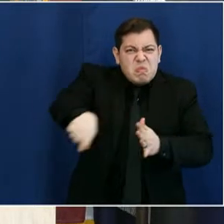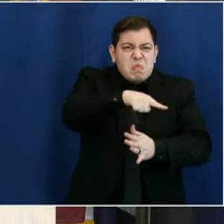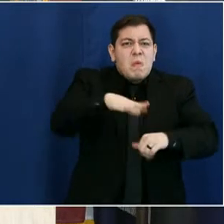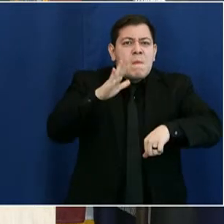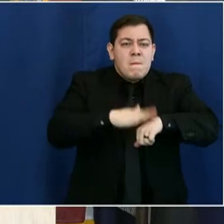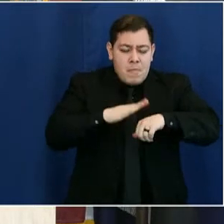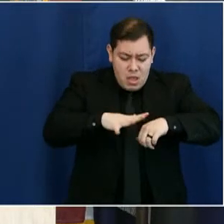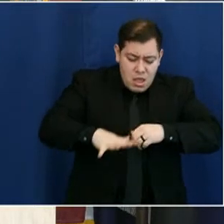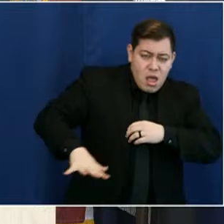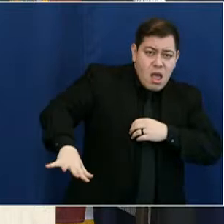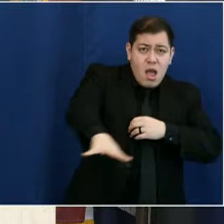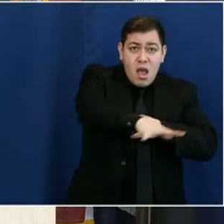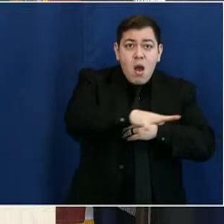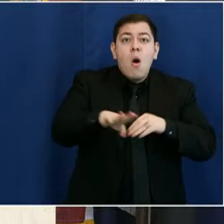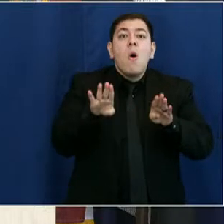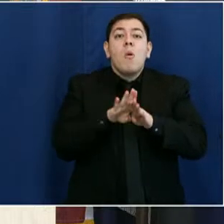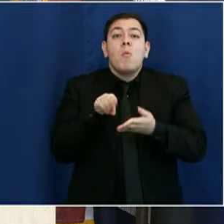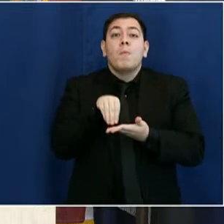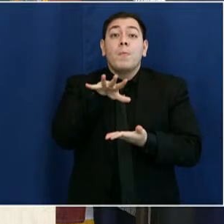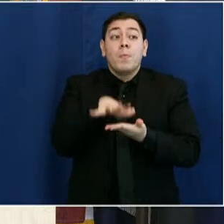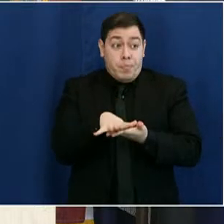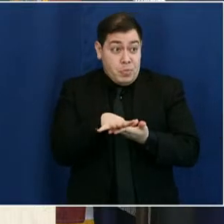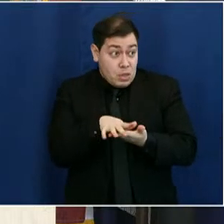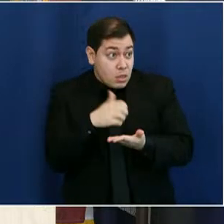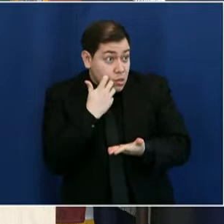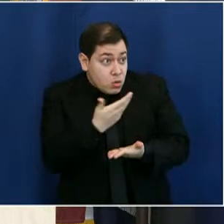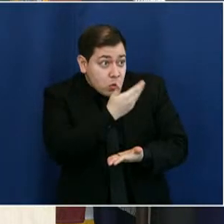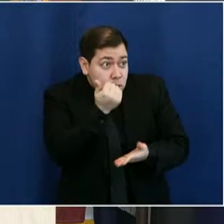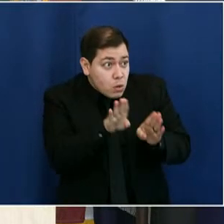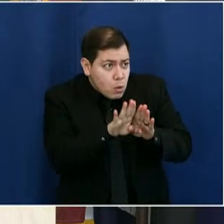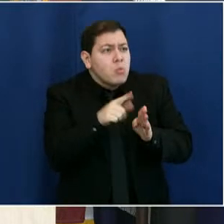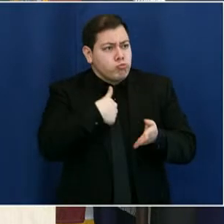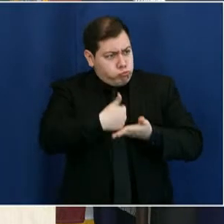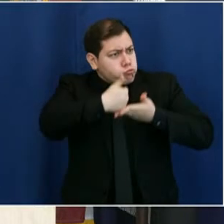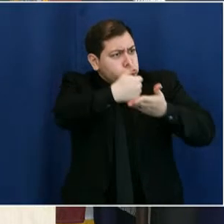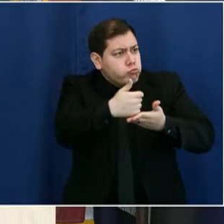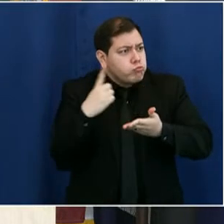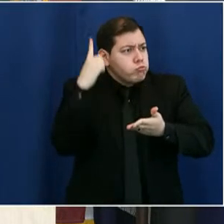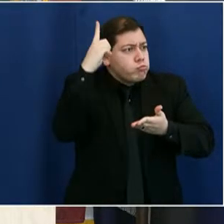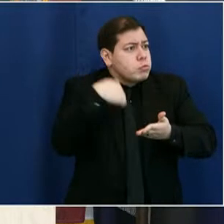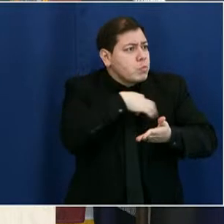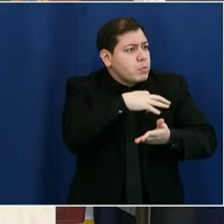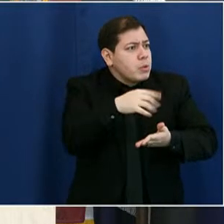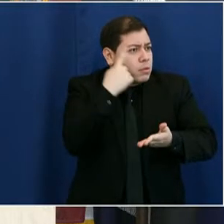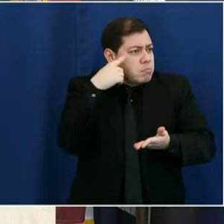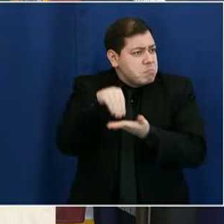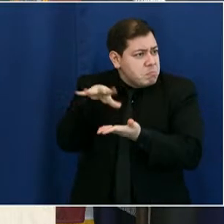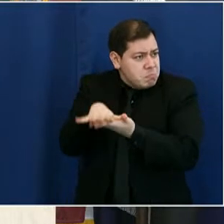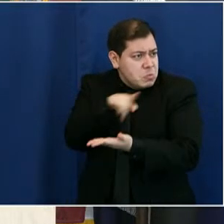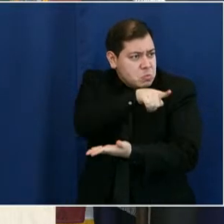solamente hacer las citas, pero ayudarle a las personas para que puedan hacer su cita para la vacuna. El otro,